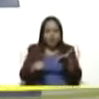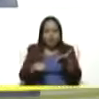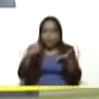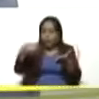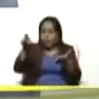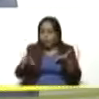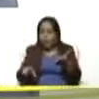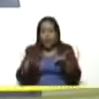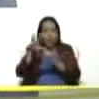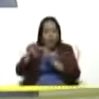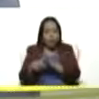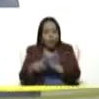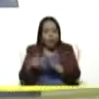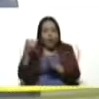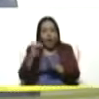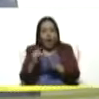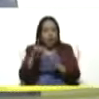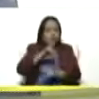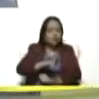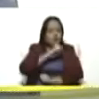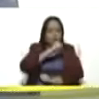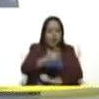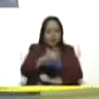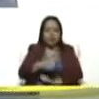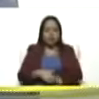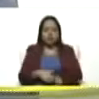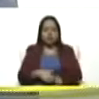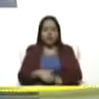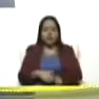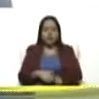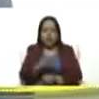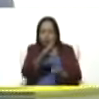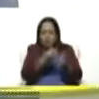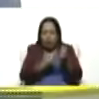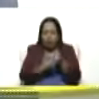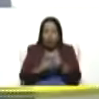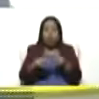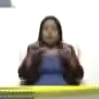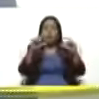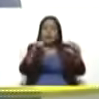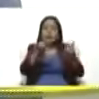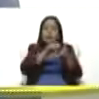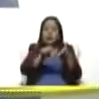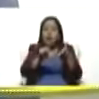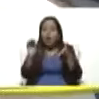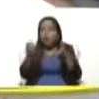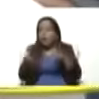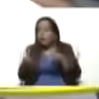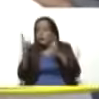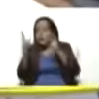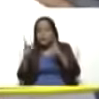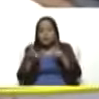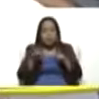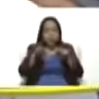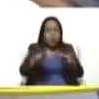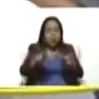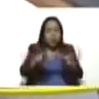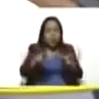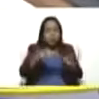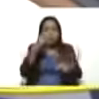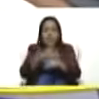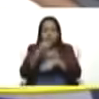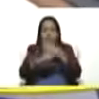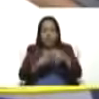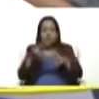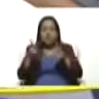el corrupto, el bandido, para sacarle entonces un papelito, un permiso. Hay que hacer un